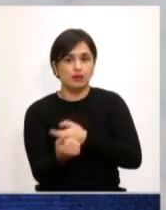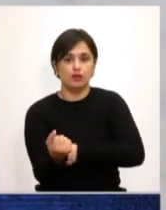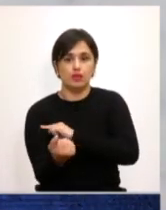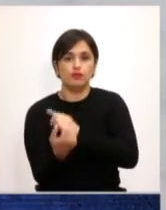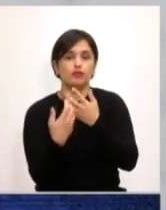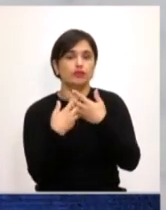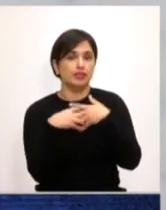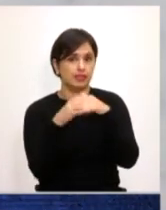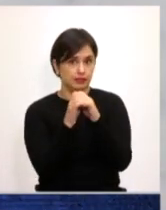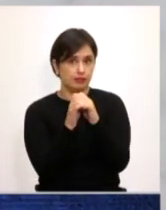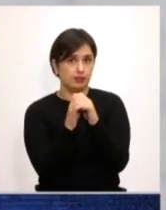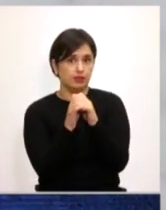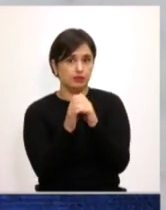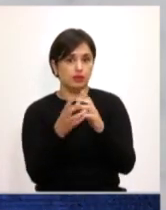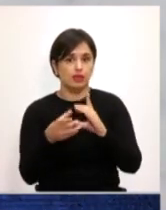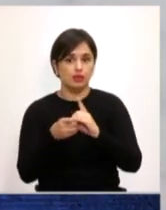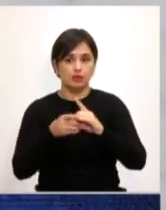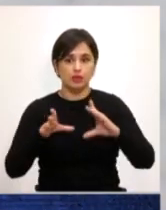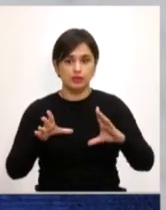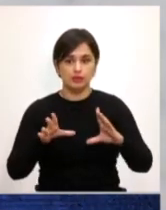fortalecimiento a nuestra democracia.